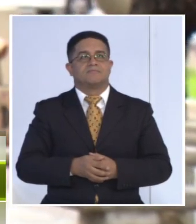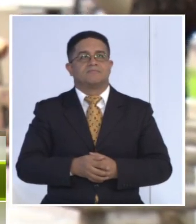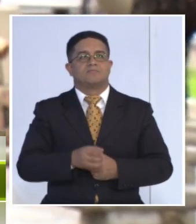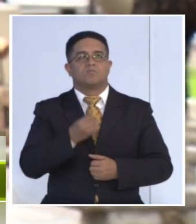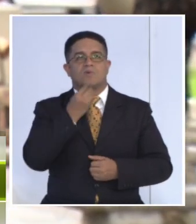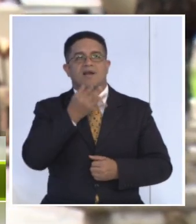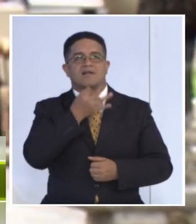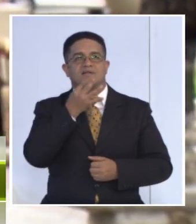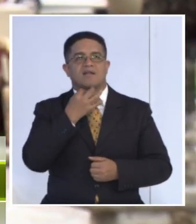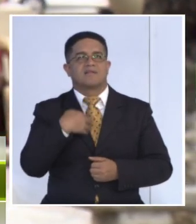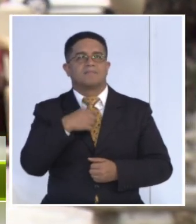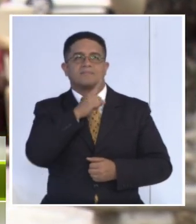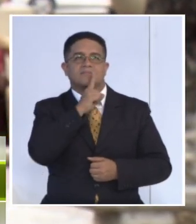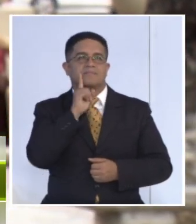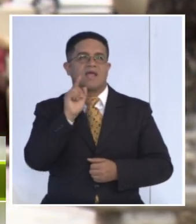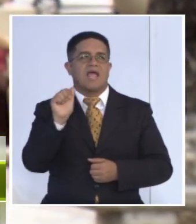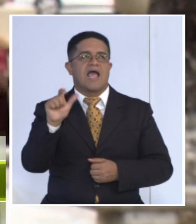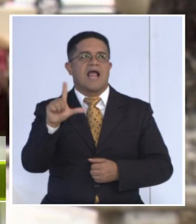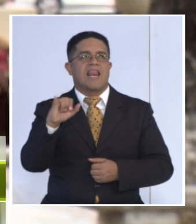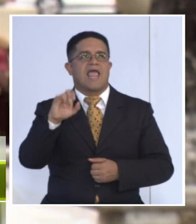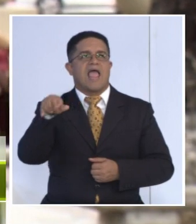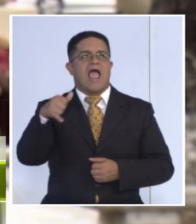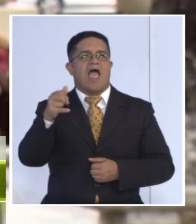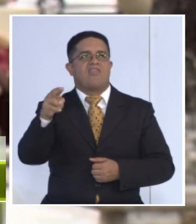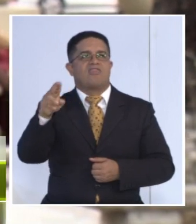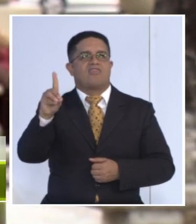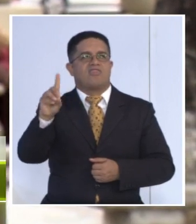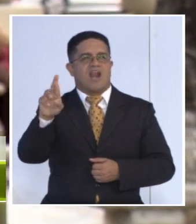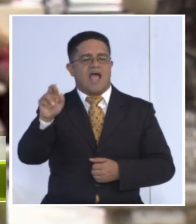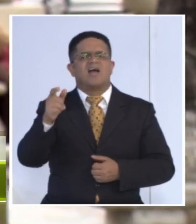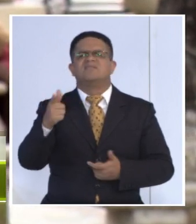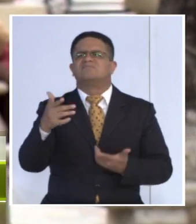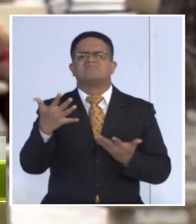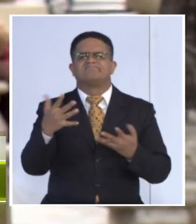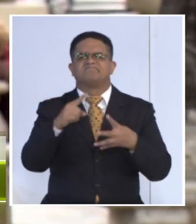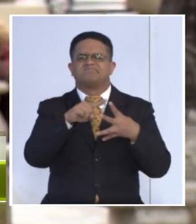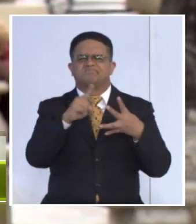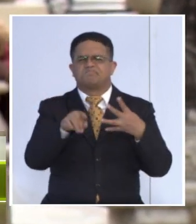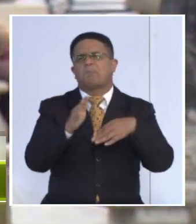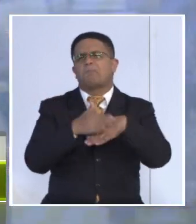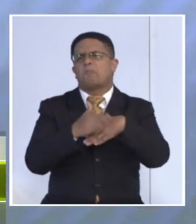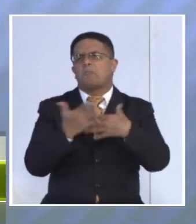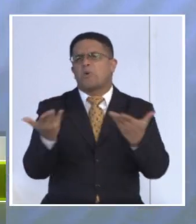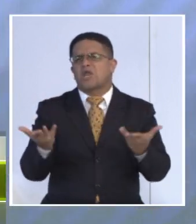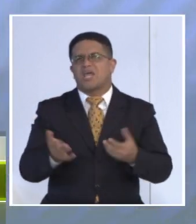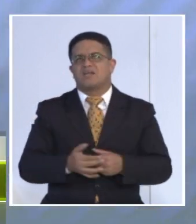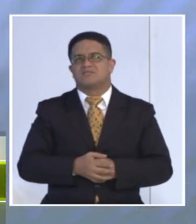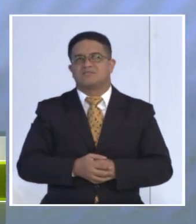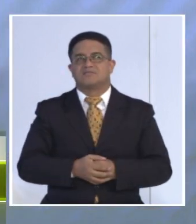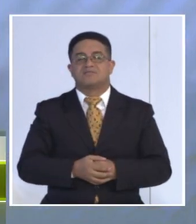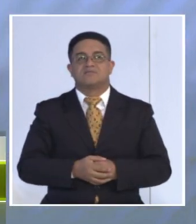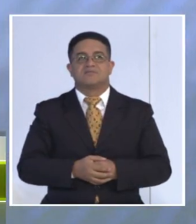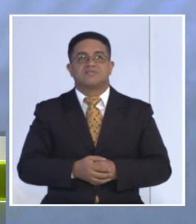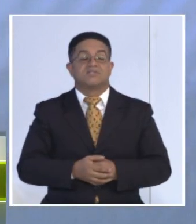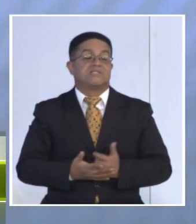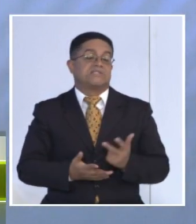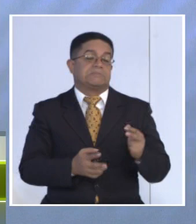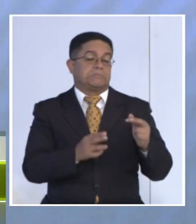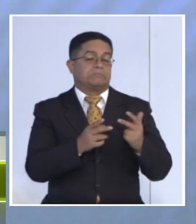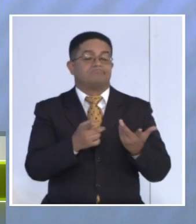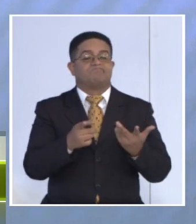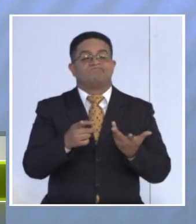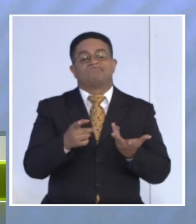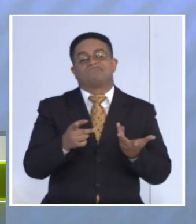Buenas tardes, mi nombre es Alejandro López y quisiera saber cuáles son las principales causas de la fibrosis quística. Pues más que una causa es un